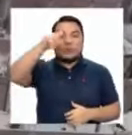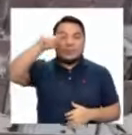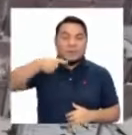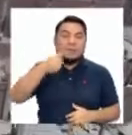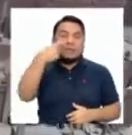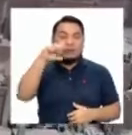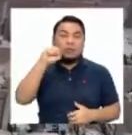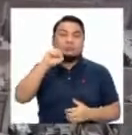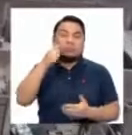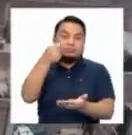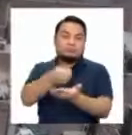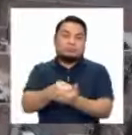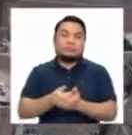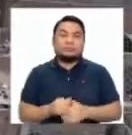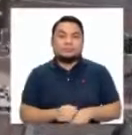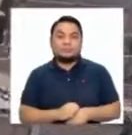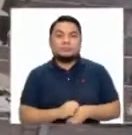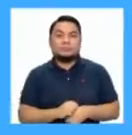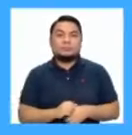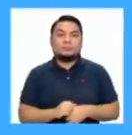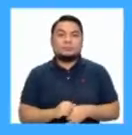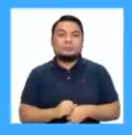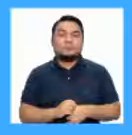de soles de inversión pública.